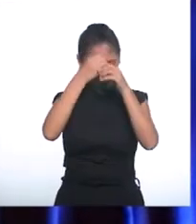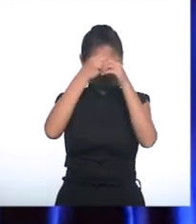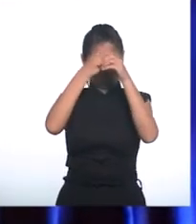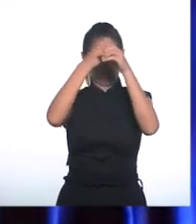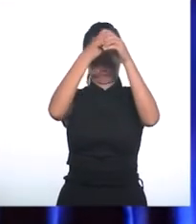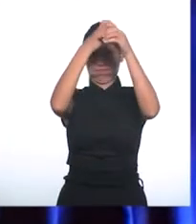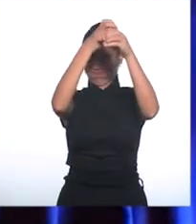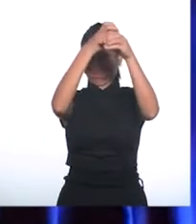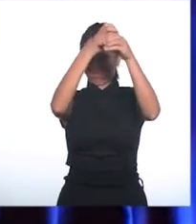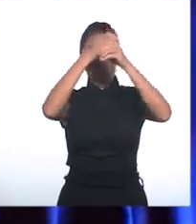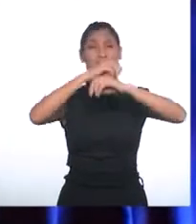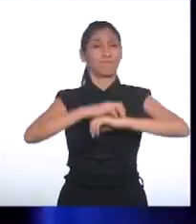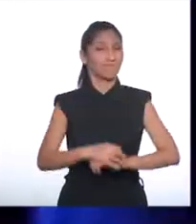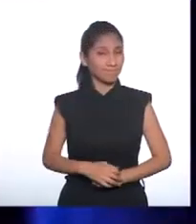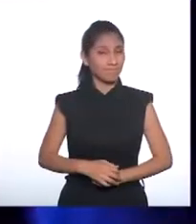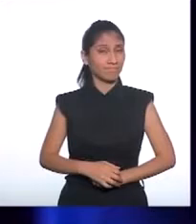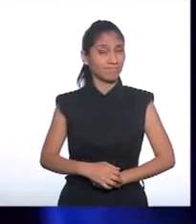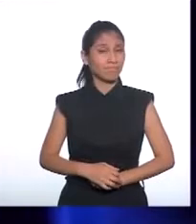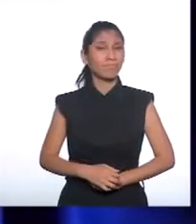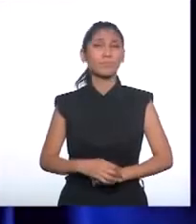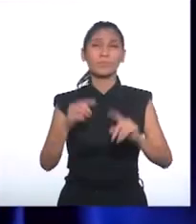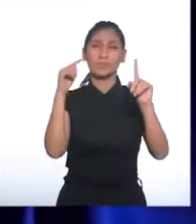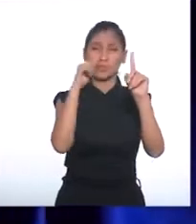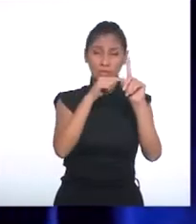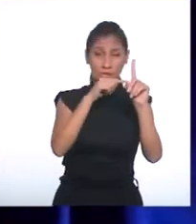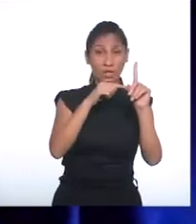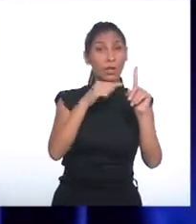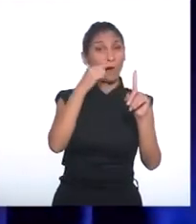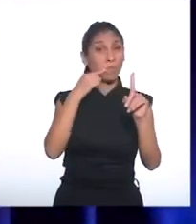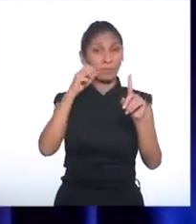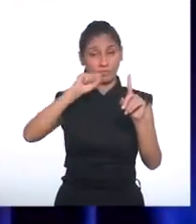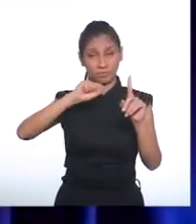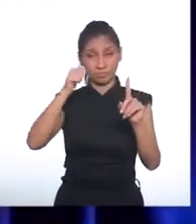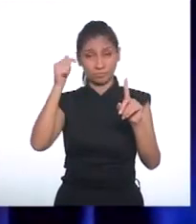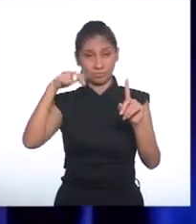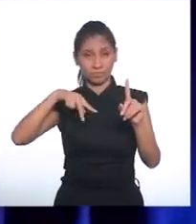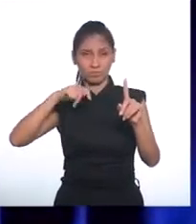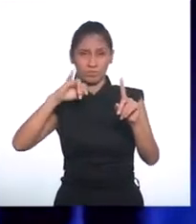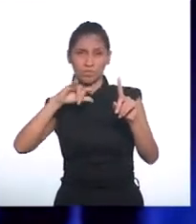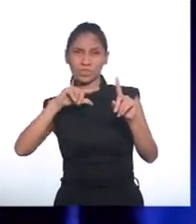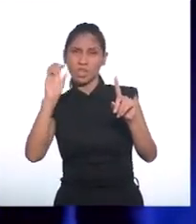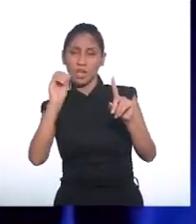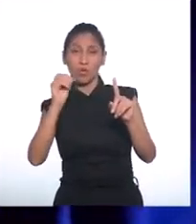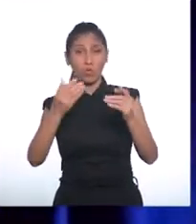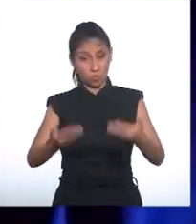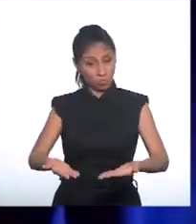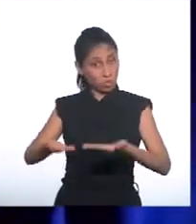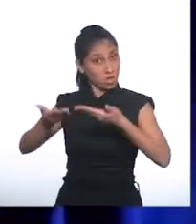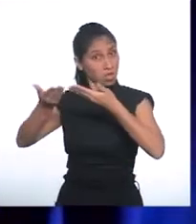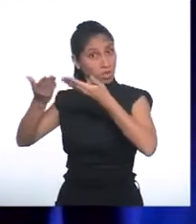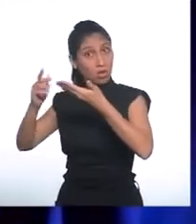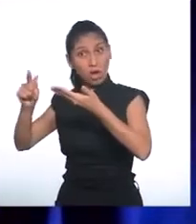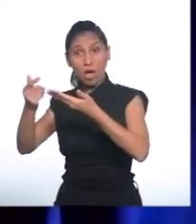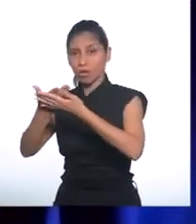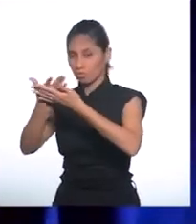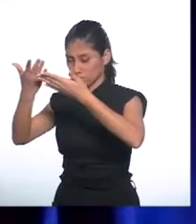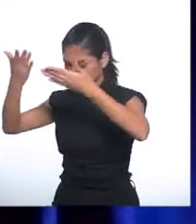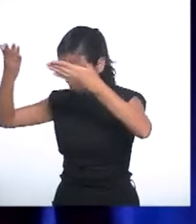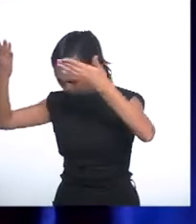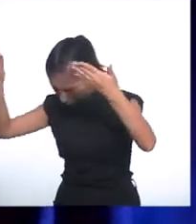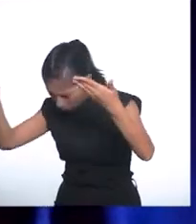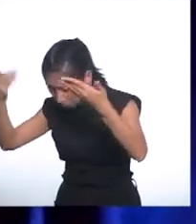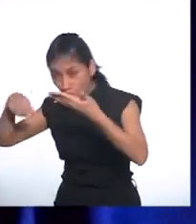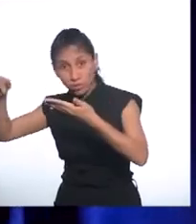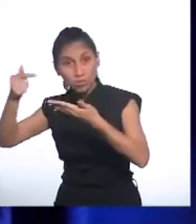runa. El señor Santiago le deja a este runa su santu, su sabiduría,